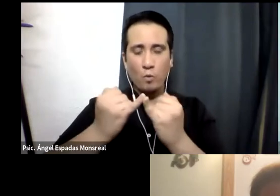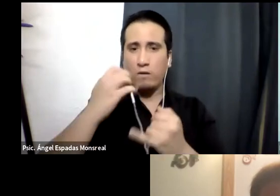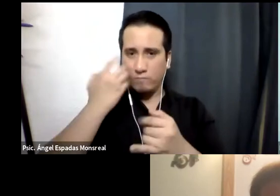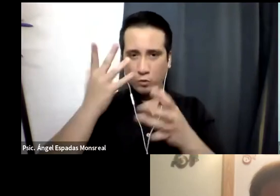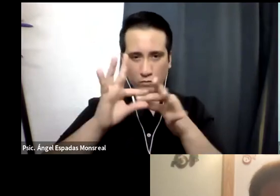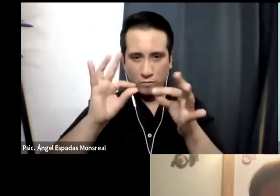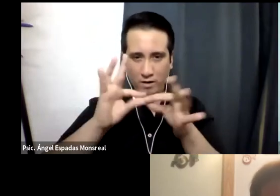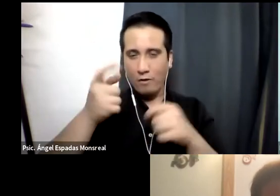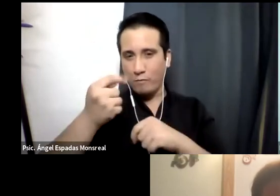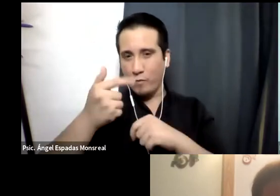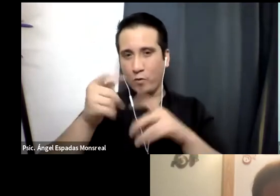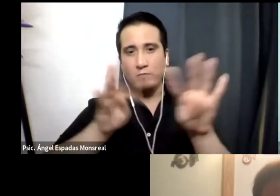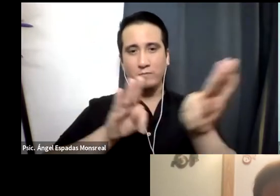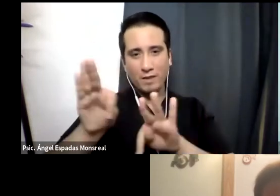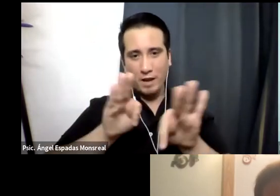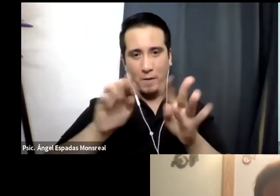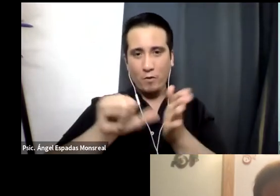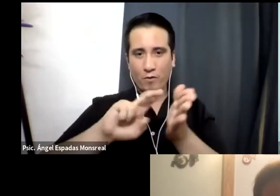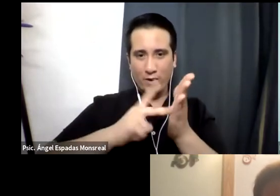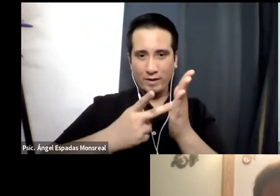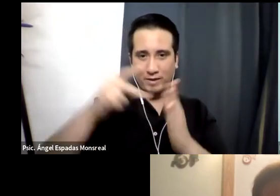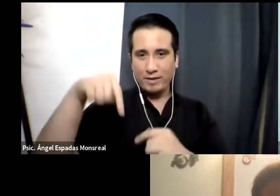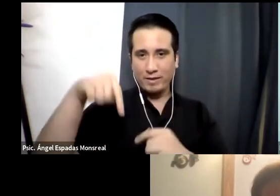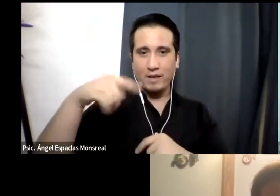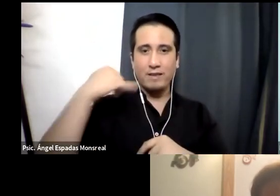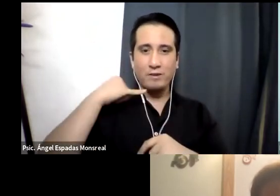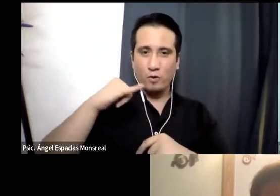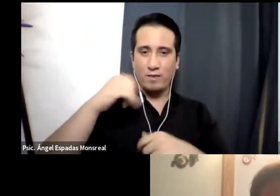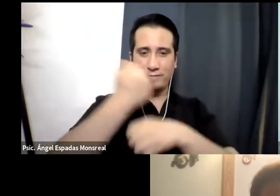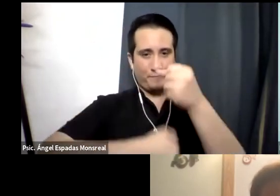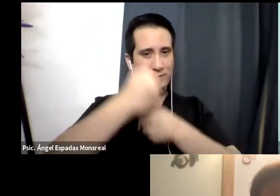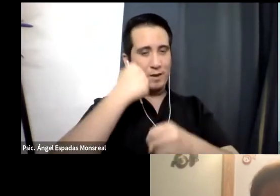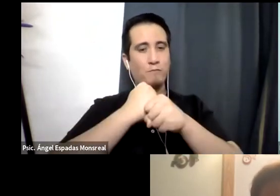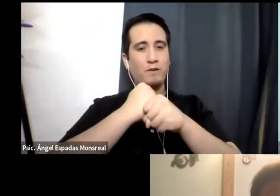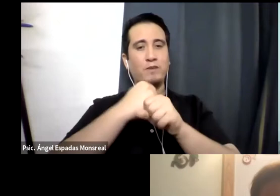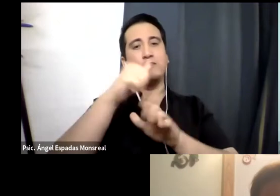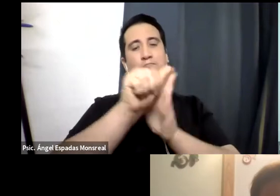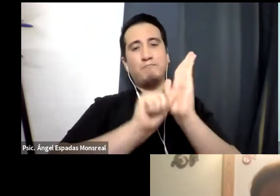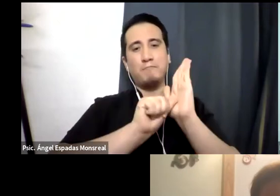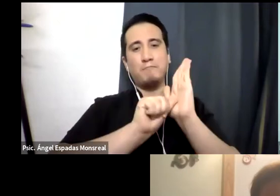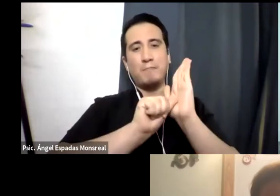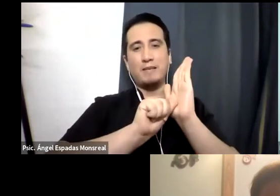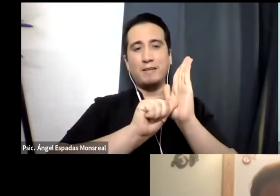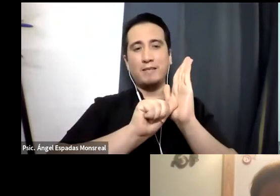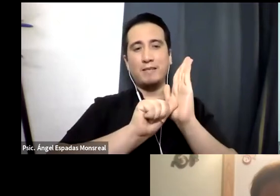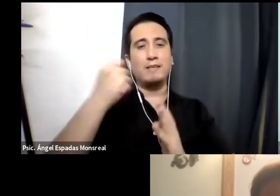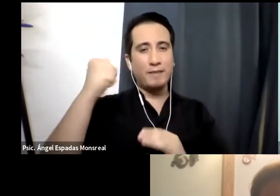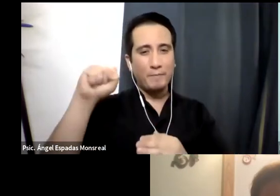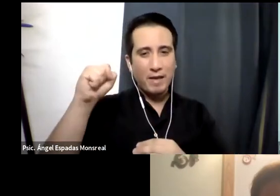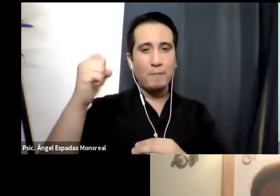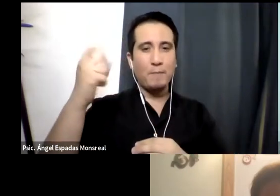de la arquitecta Jiménez Santos en Yucatán. El año pasado, en los meses de septiembre y noviembre,